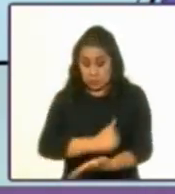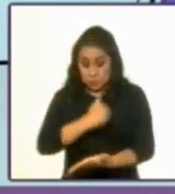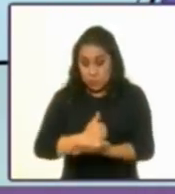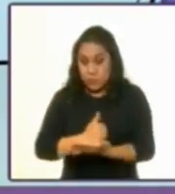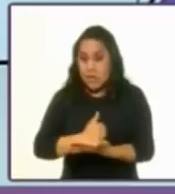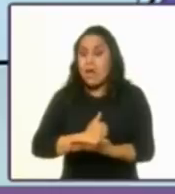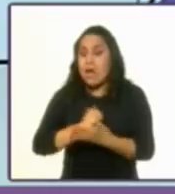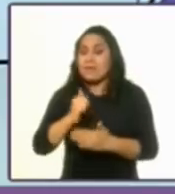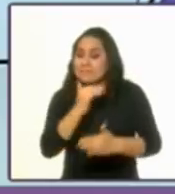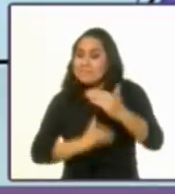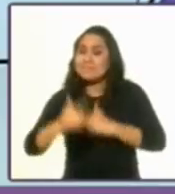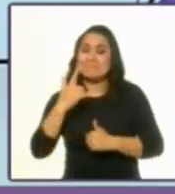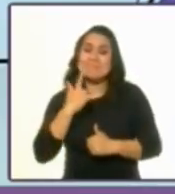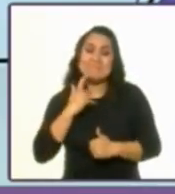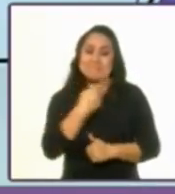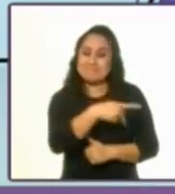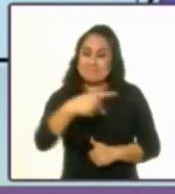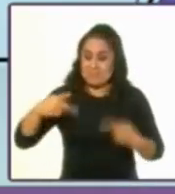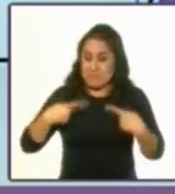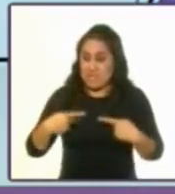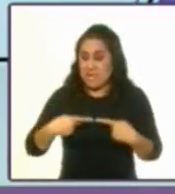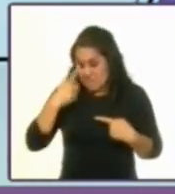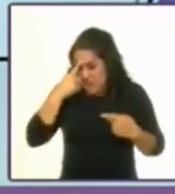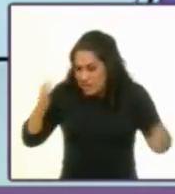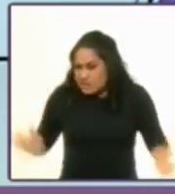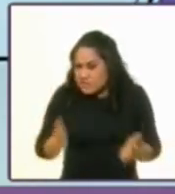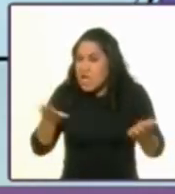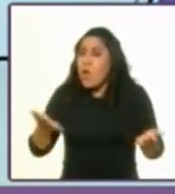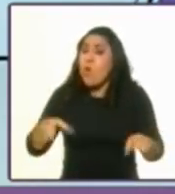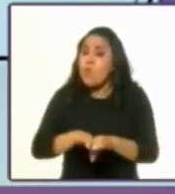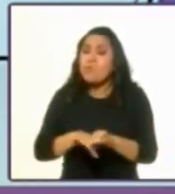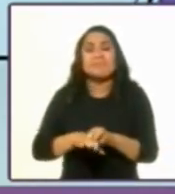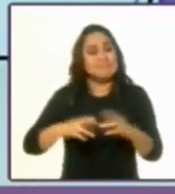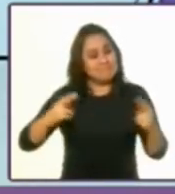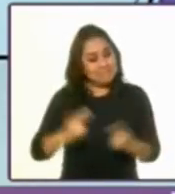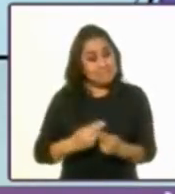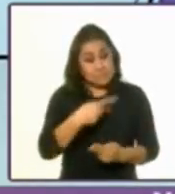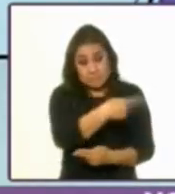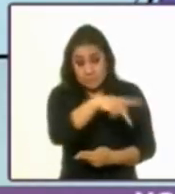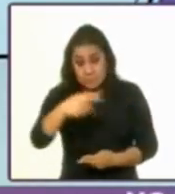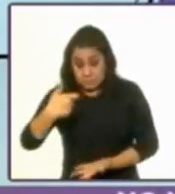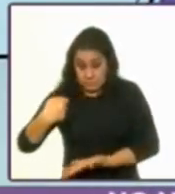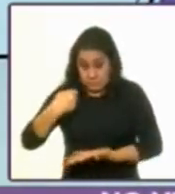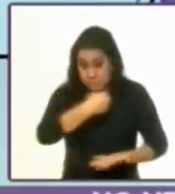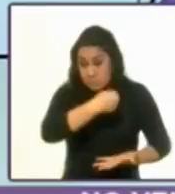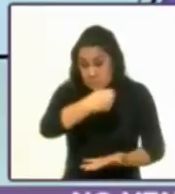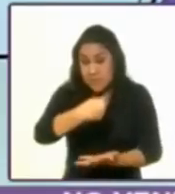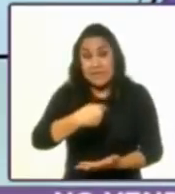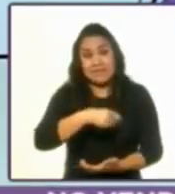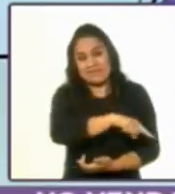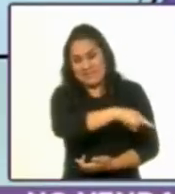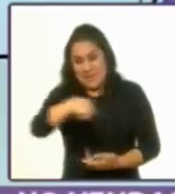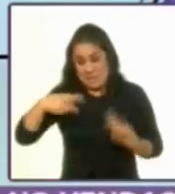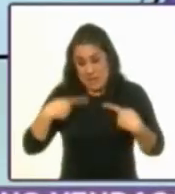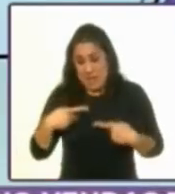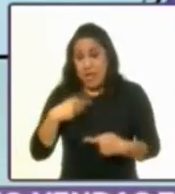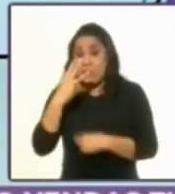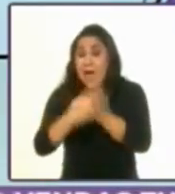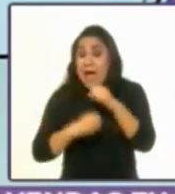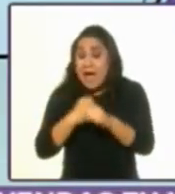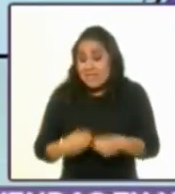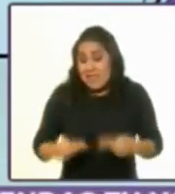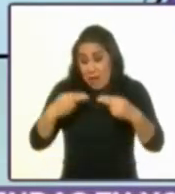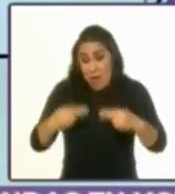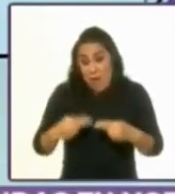y para fortalecer esta ciudad de los emprendedores necesitamos proteger su inversión muchos de ellos fracasan en los primeros tres años